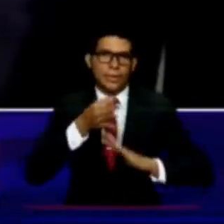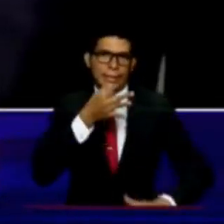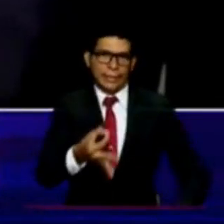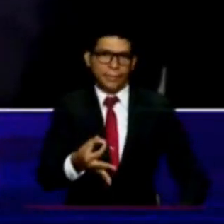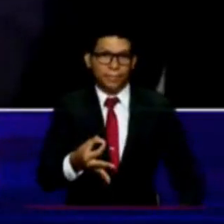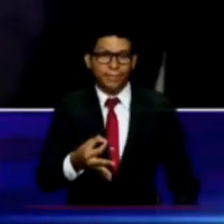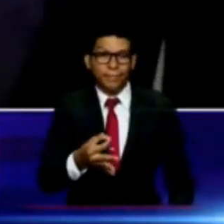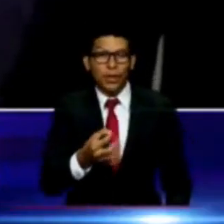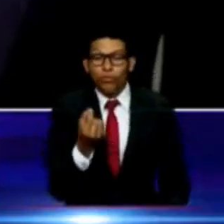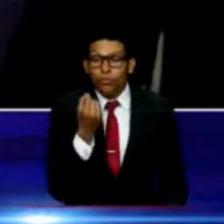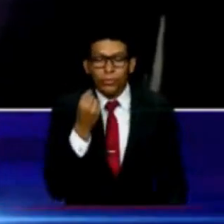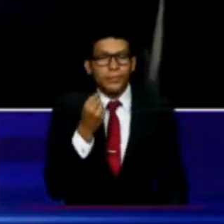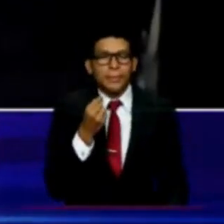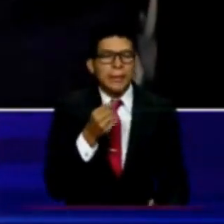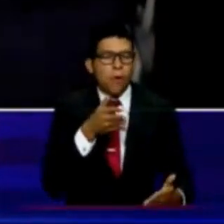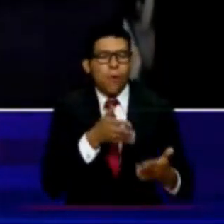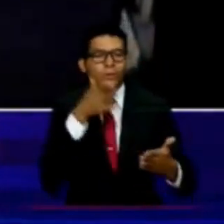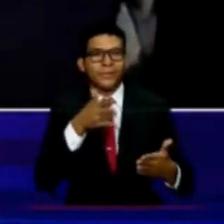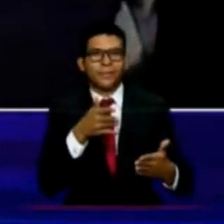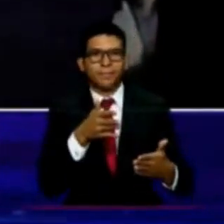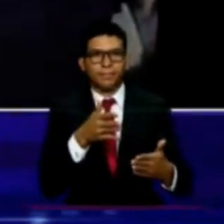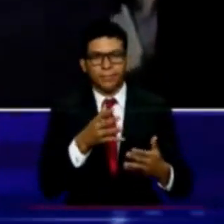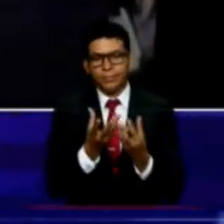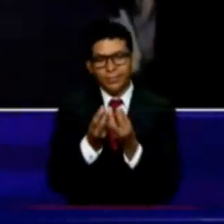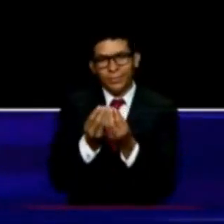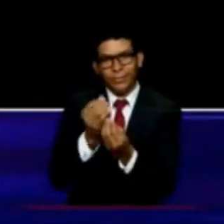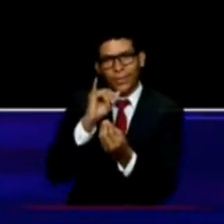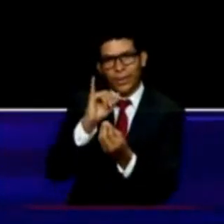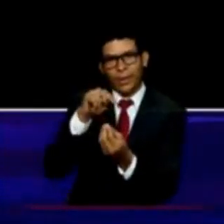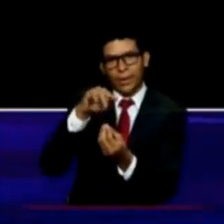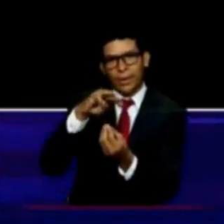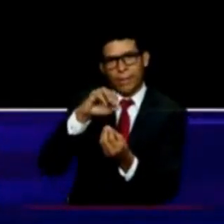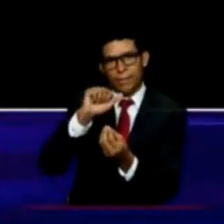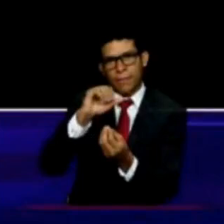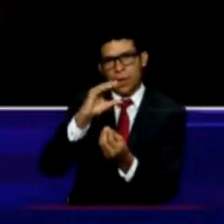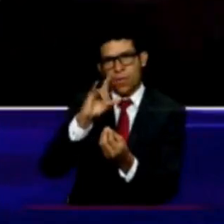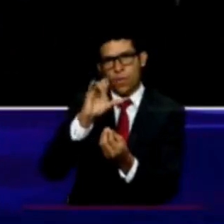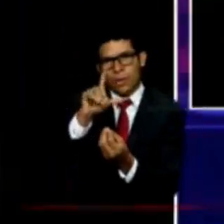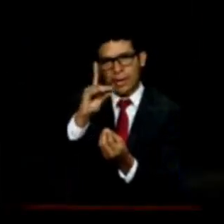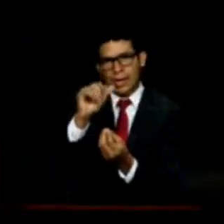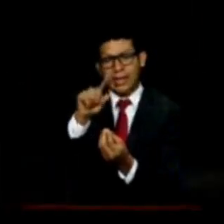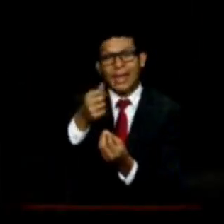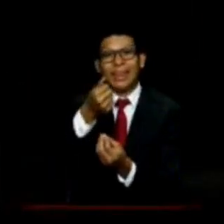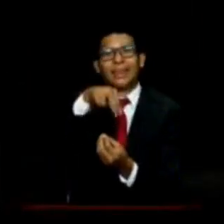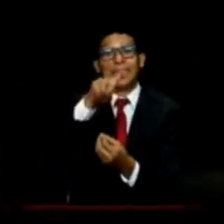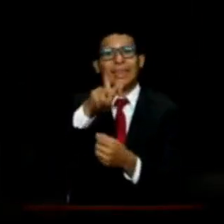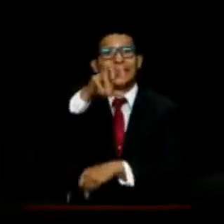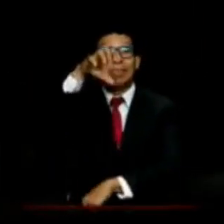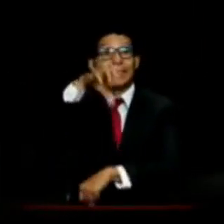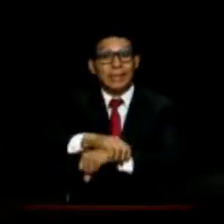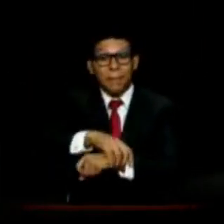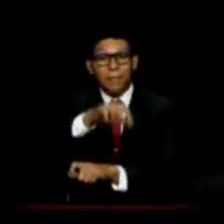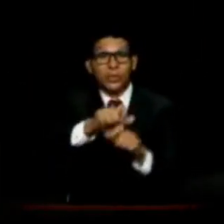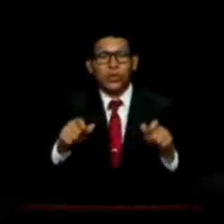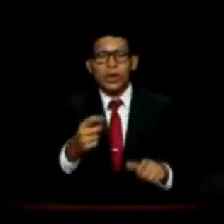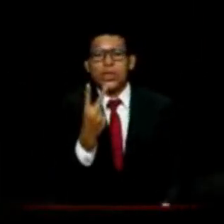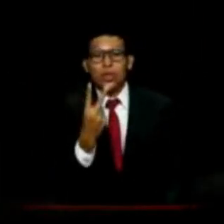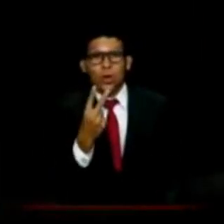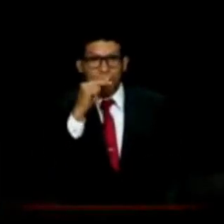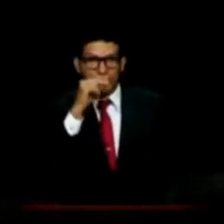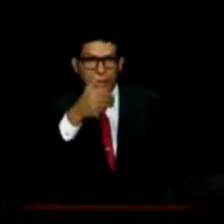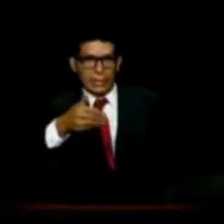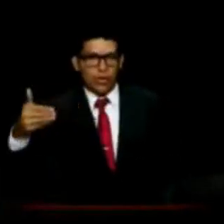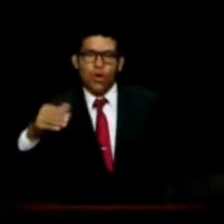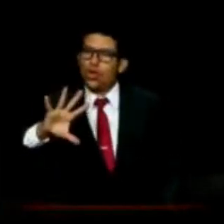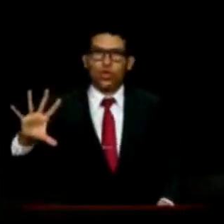comunidad. El golpe más reciente fue a la estructura de la Inmaculada, donde cayeron 17 de sus miembros, dos de ellos menores de edad, pero todos quedaron